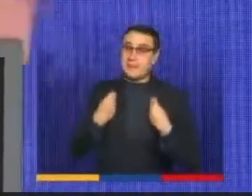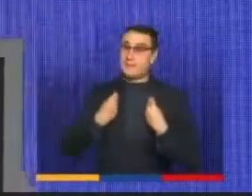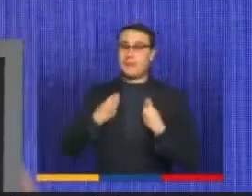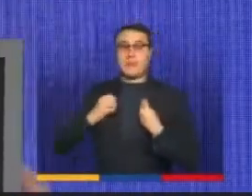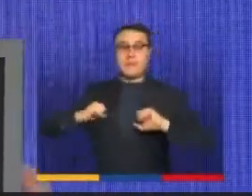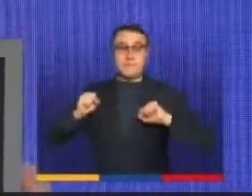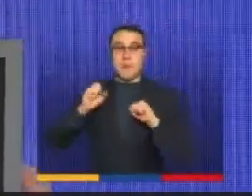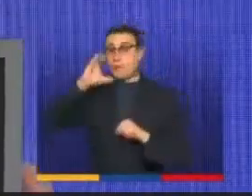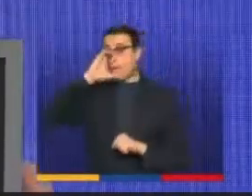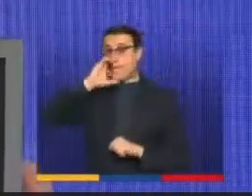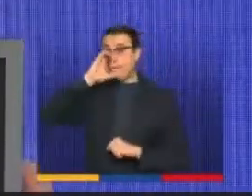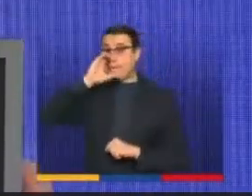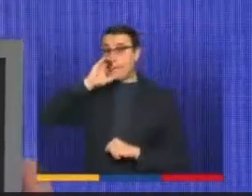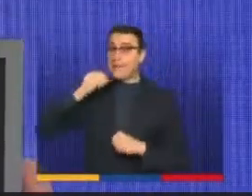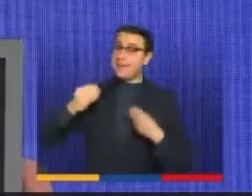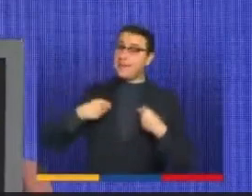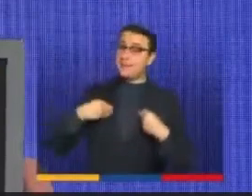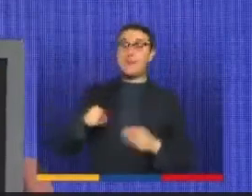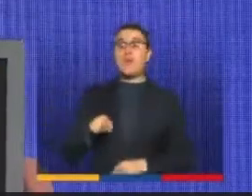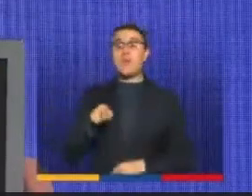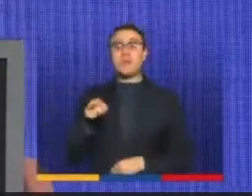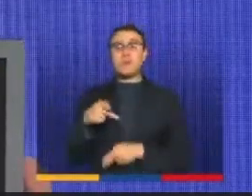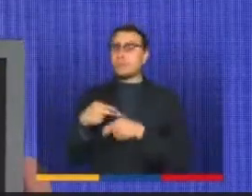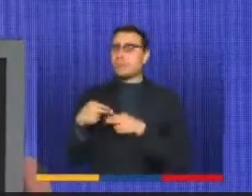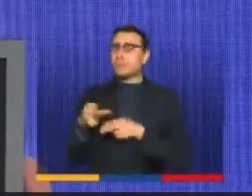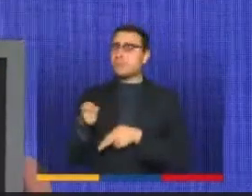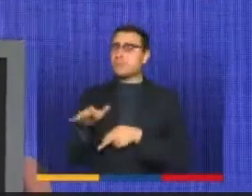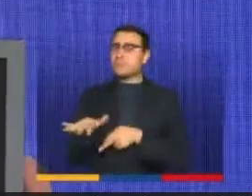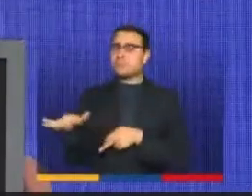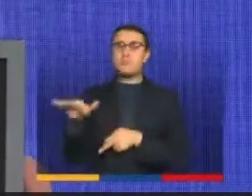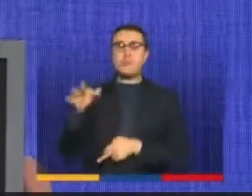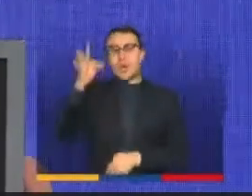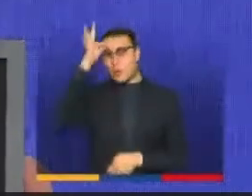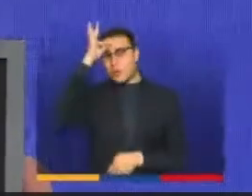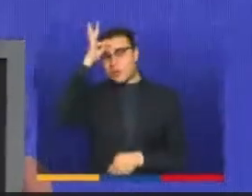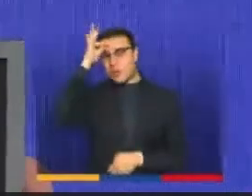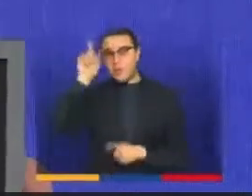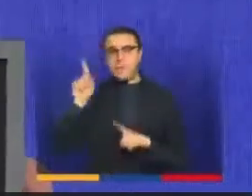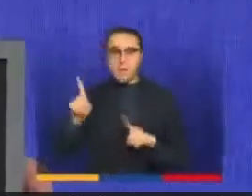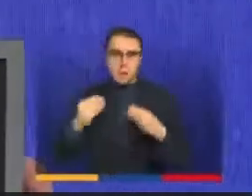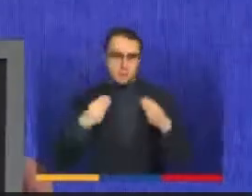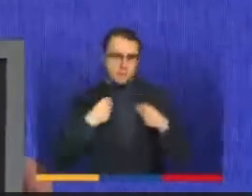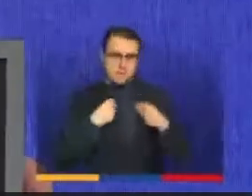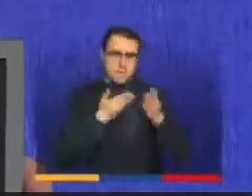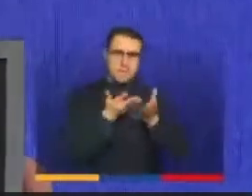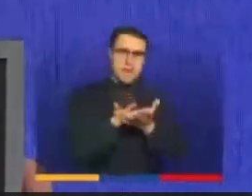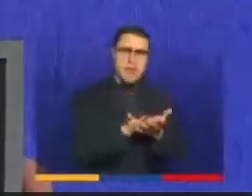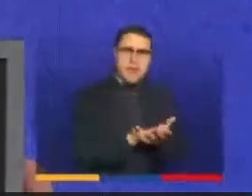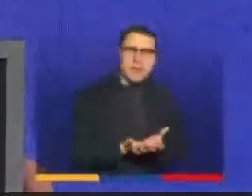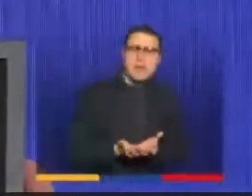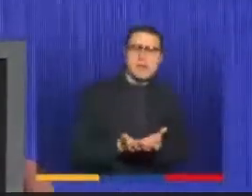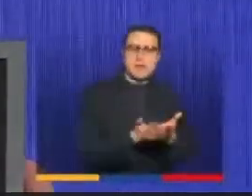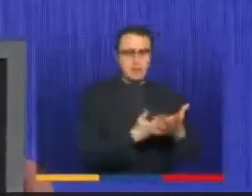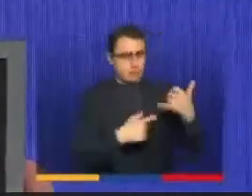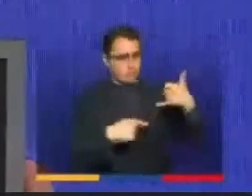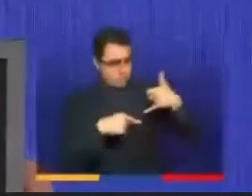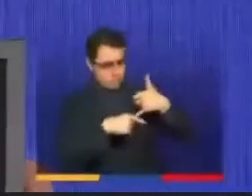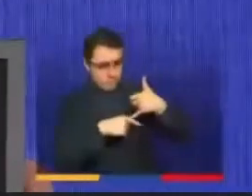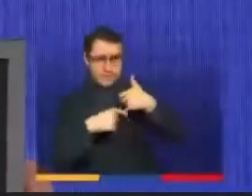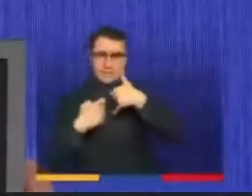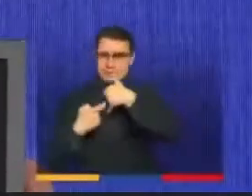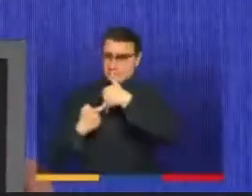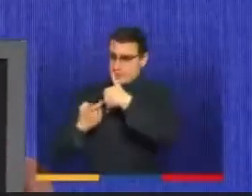Chapinero porque tiene las EPS y las IPS al lado. Pero viva usted en Quibdó, viva usted en Leticia, viva usted en San José